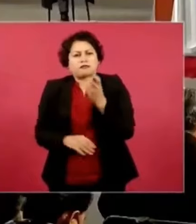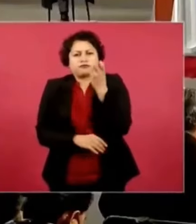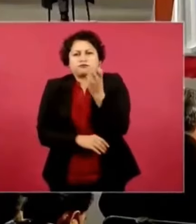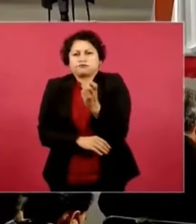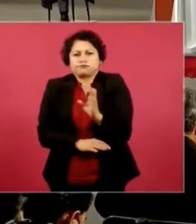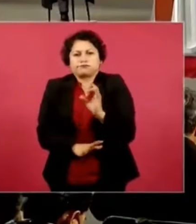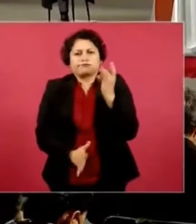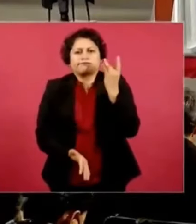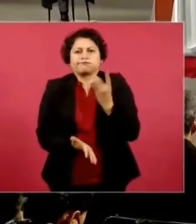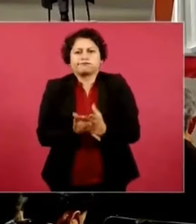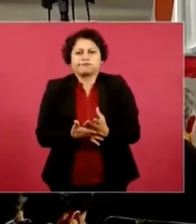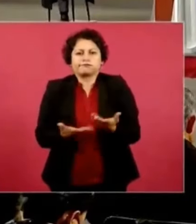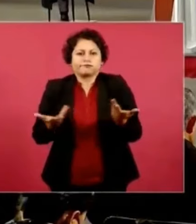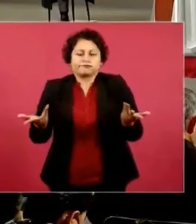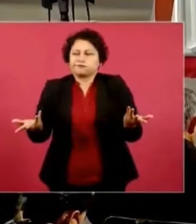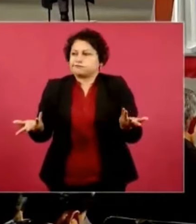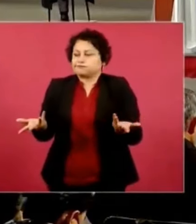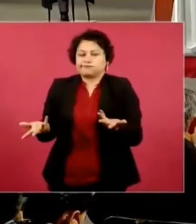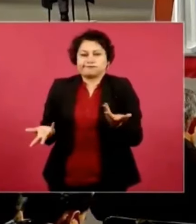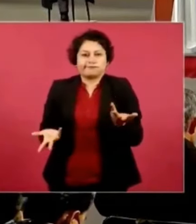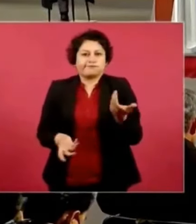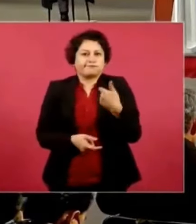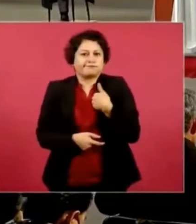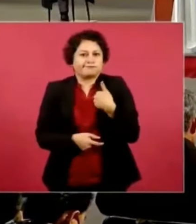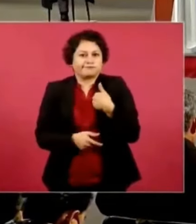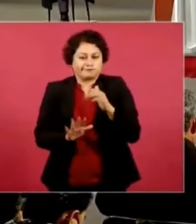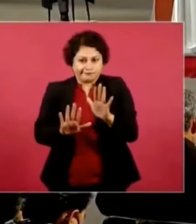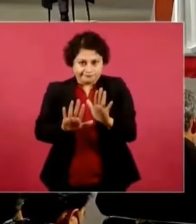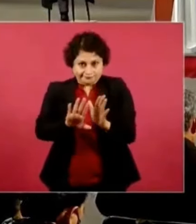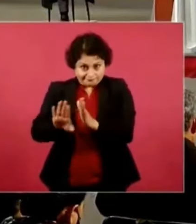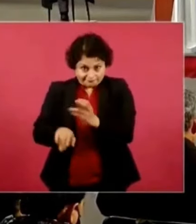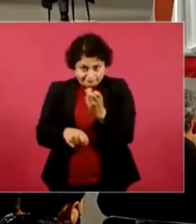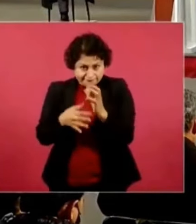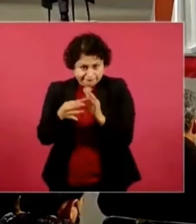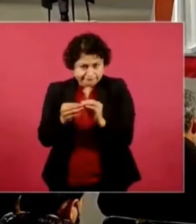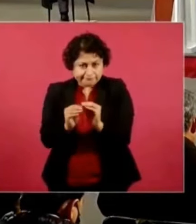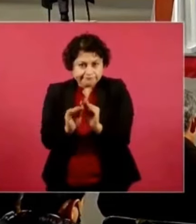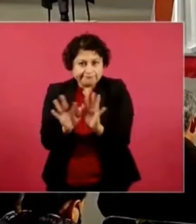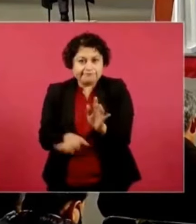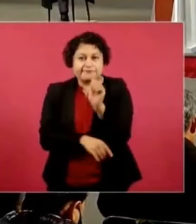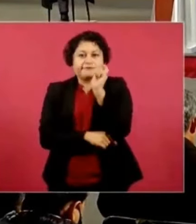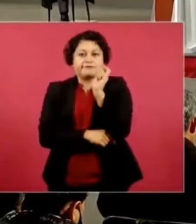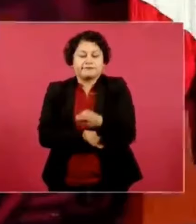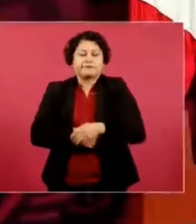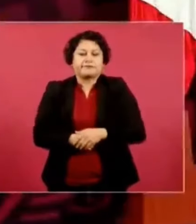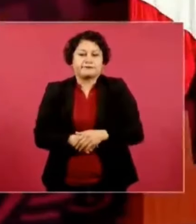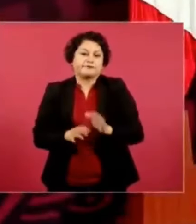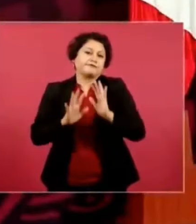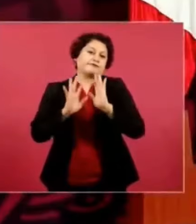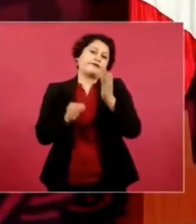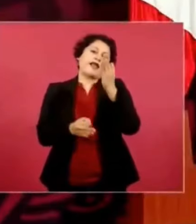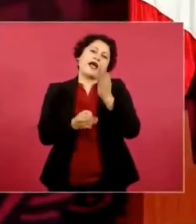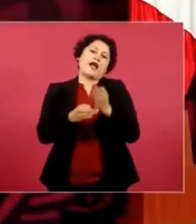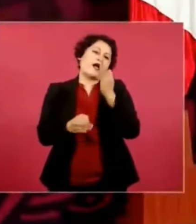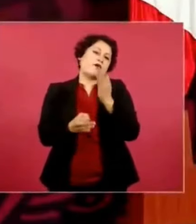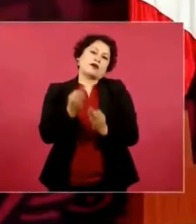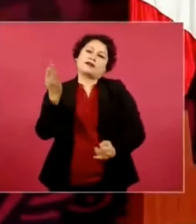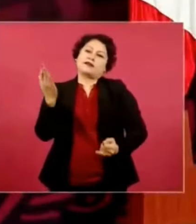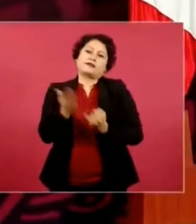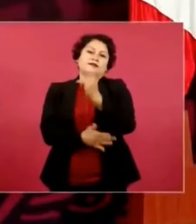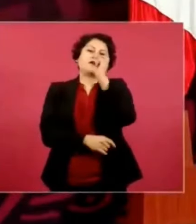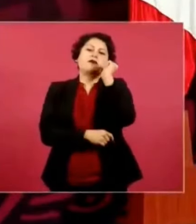Les explico cómo les para que me entiendan ya trepado en el Guayabo no me hables de